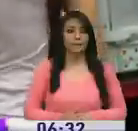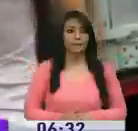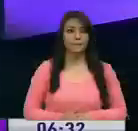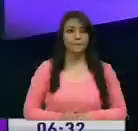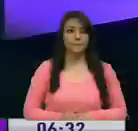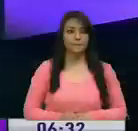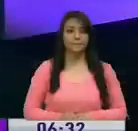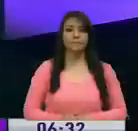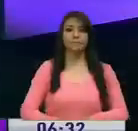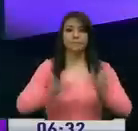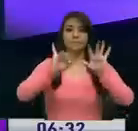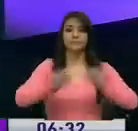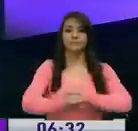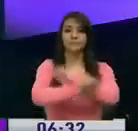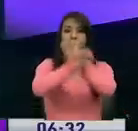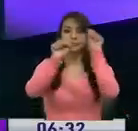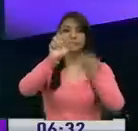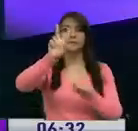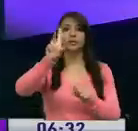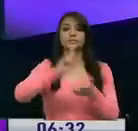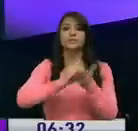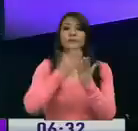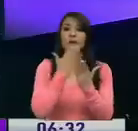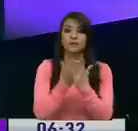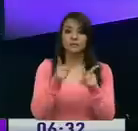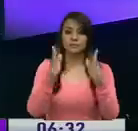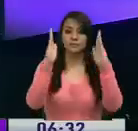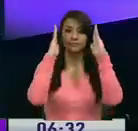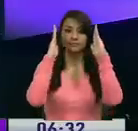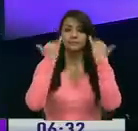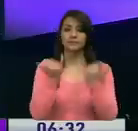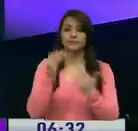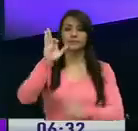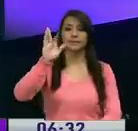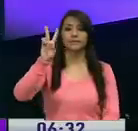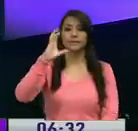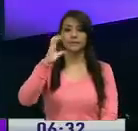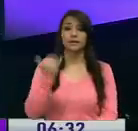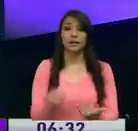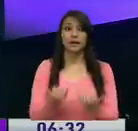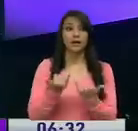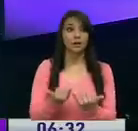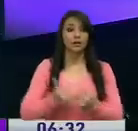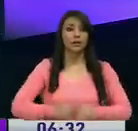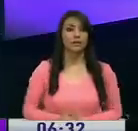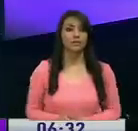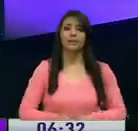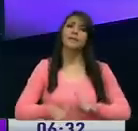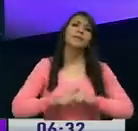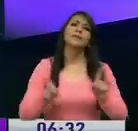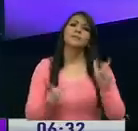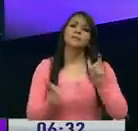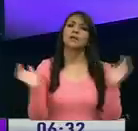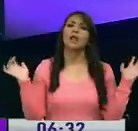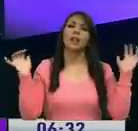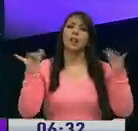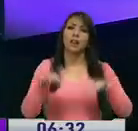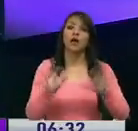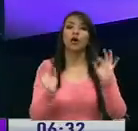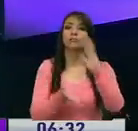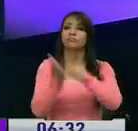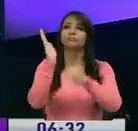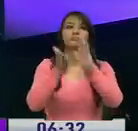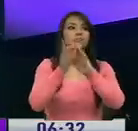gendi la mañana de 32 minutos Gracias por estar con nosotros acá en Televicentro hoy día se espera mucha gente que va rumbo a